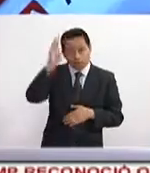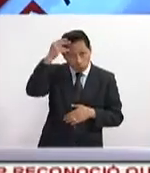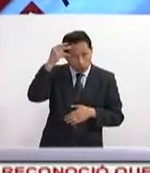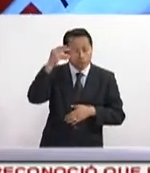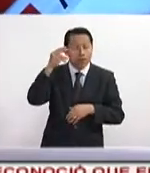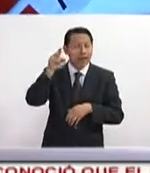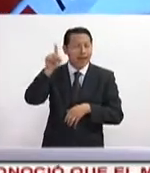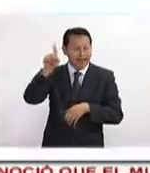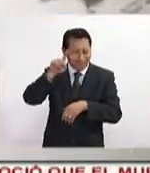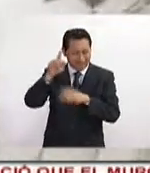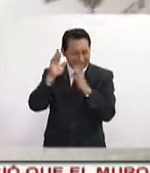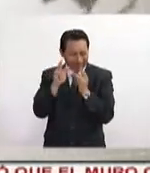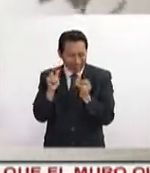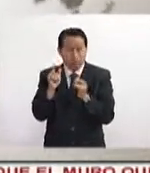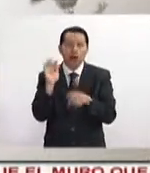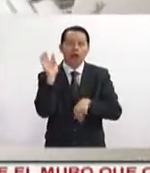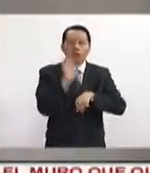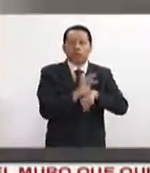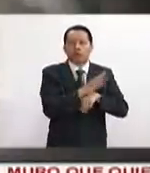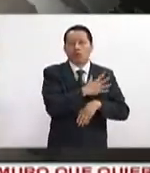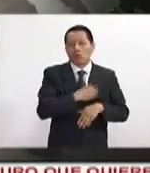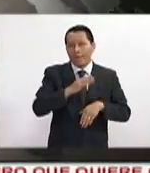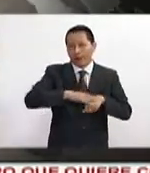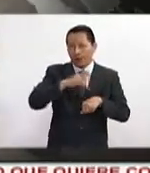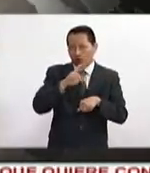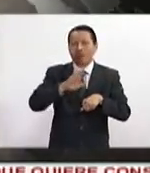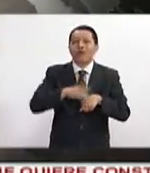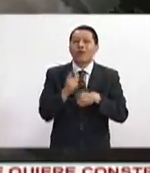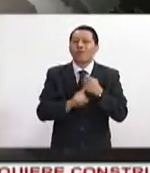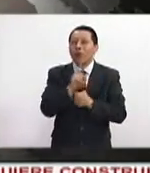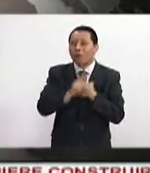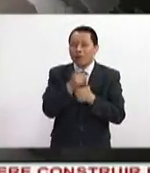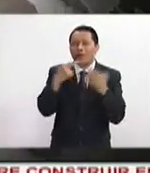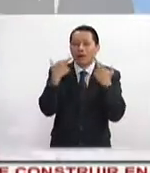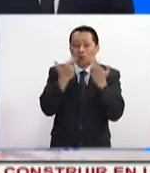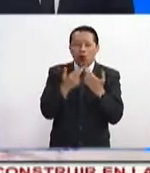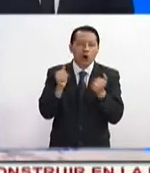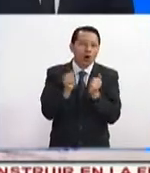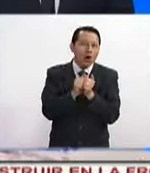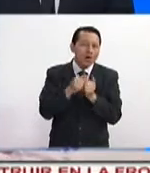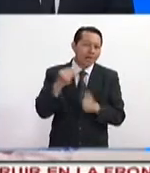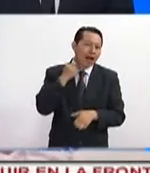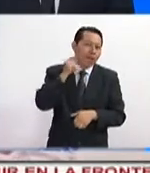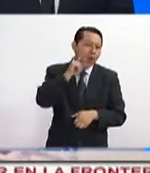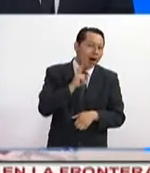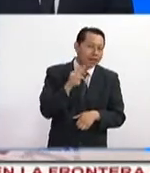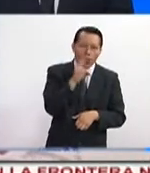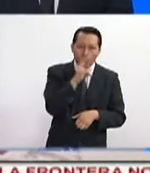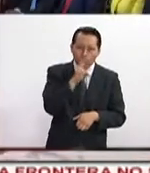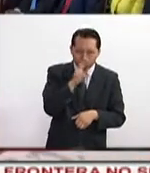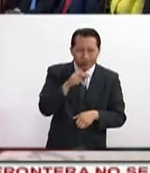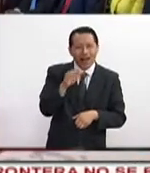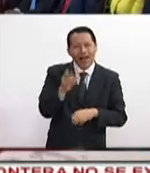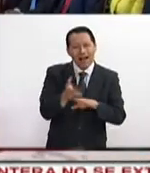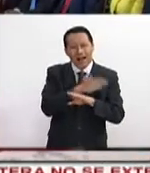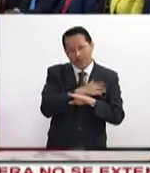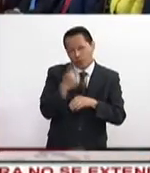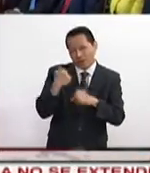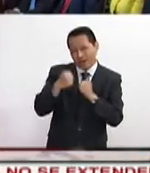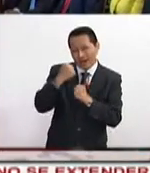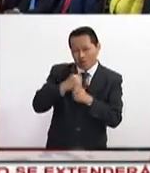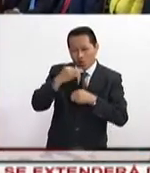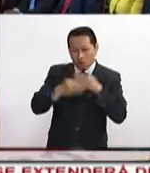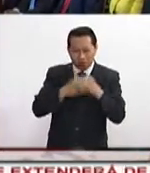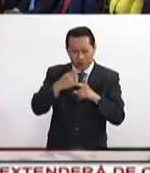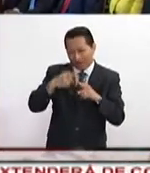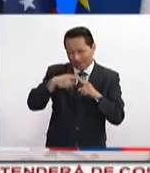hijo mayor, quien se encuentra en el ojo del huracán por la reunión que sostuvo con una abogada rusa durante la campaña electoral del año pasado. Esto fue lo que